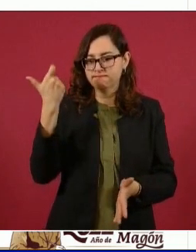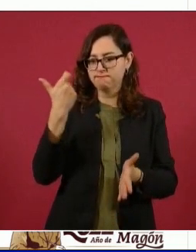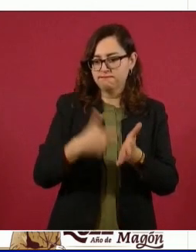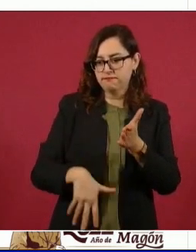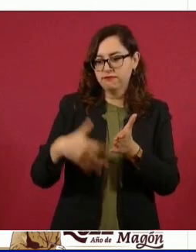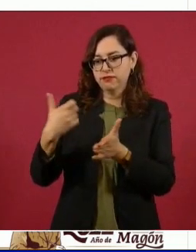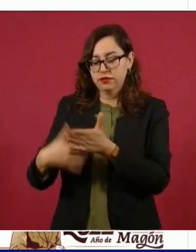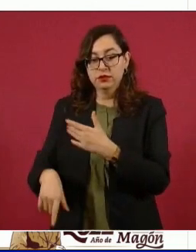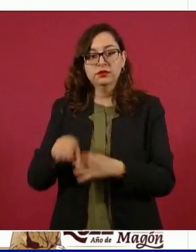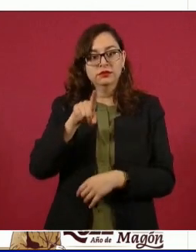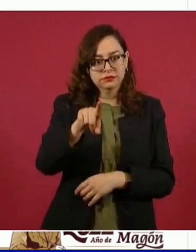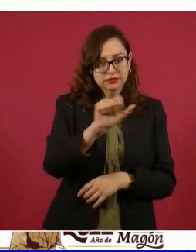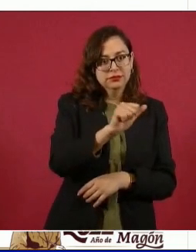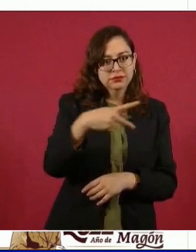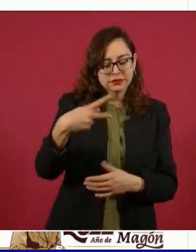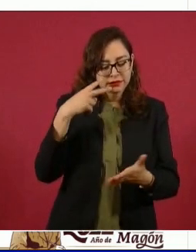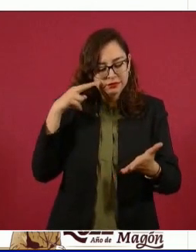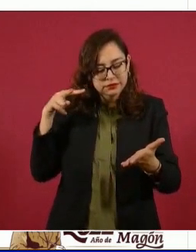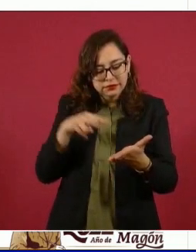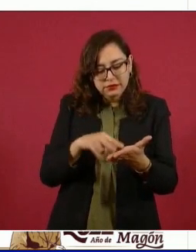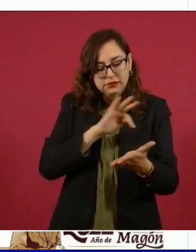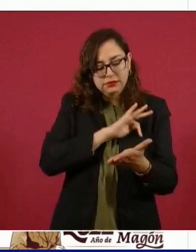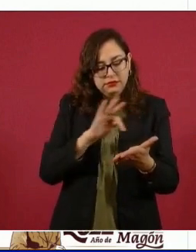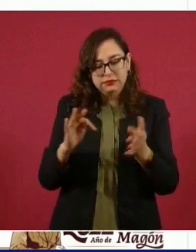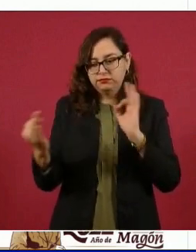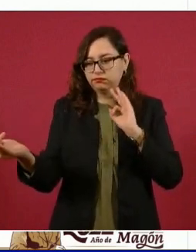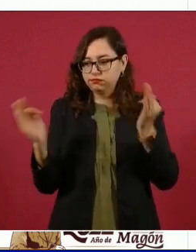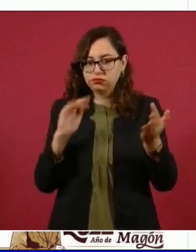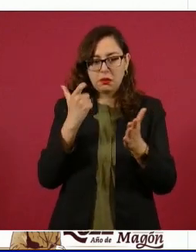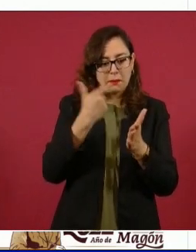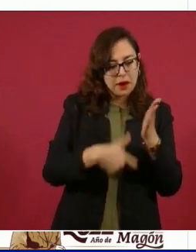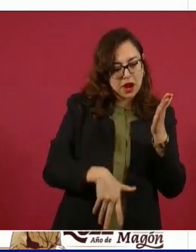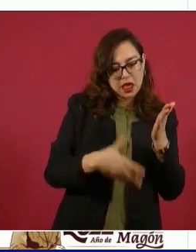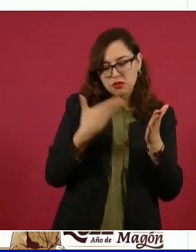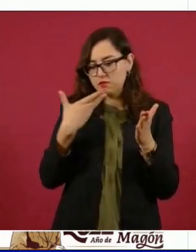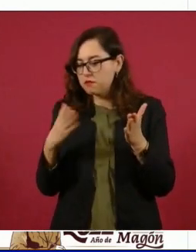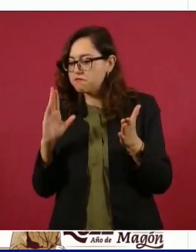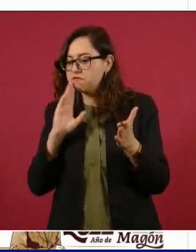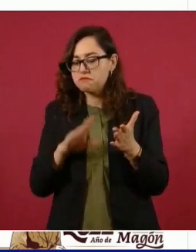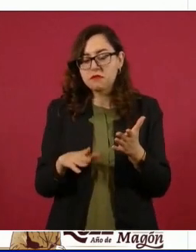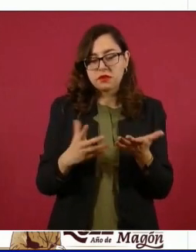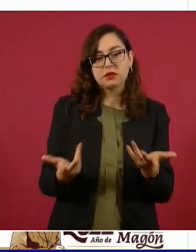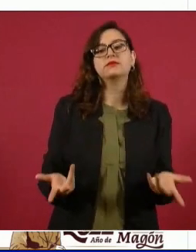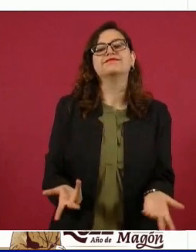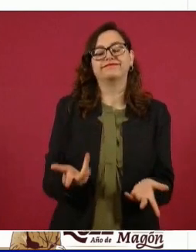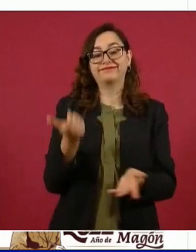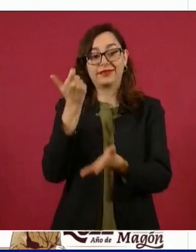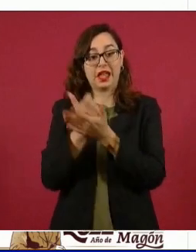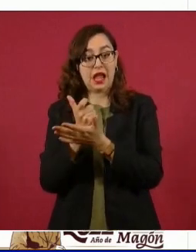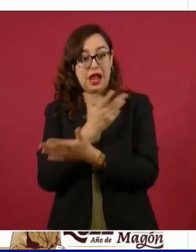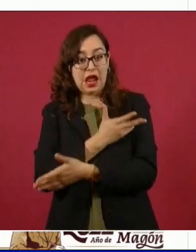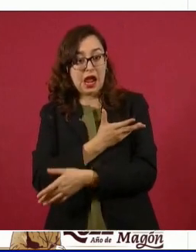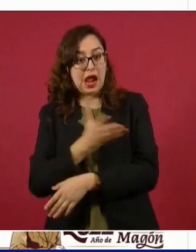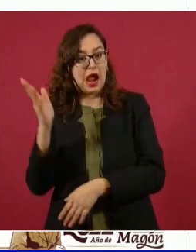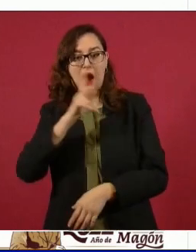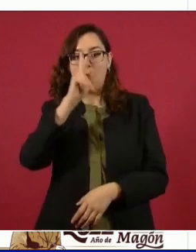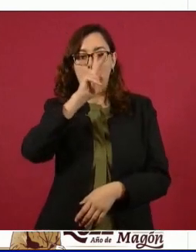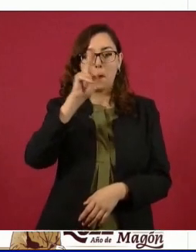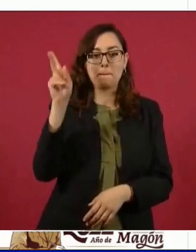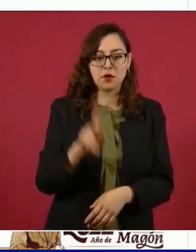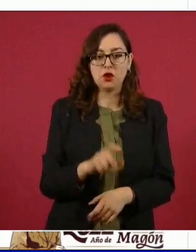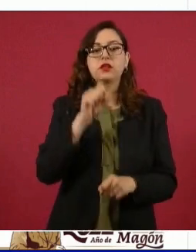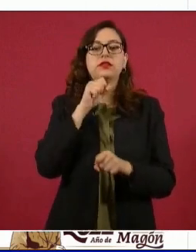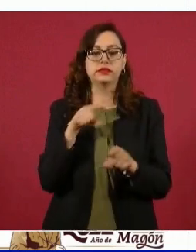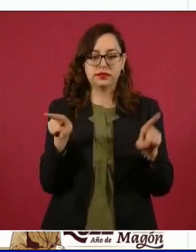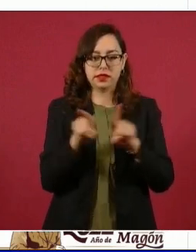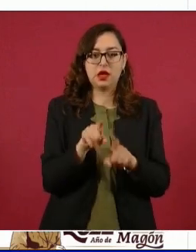la gasolinera a la que vamos nos da barato. Y queremos saber si nos da caro el referente para la gasolina regular de los precios más altos sin